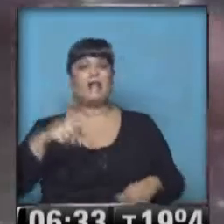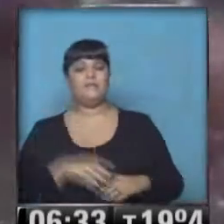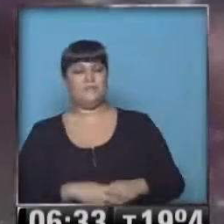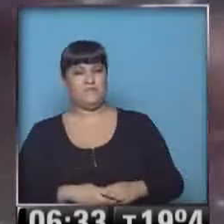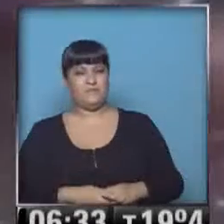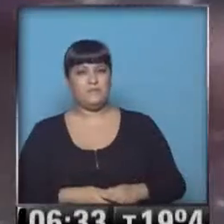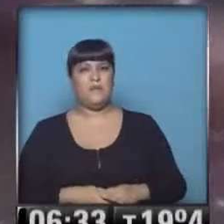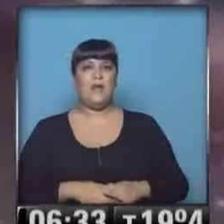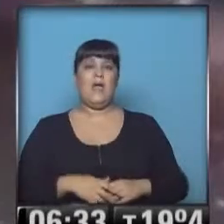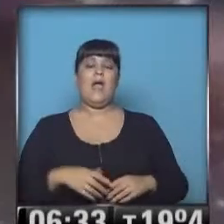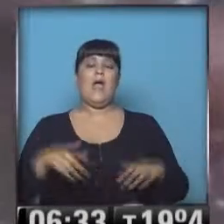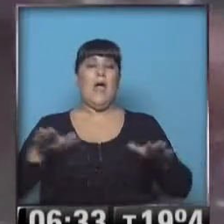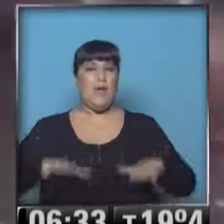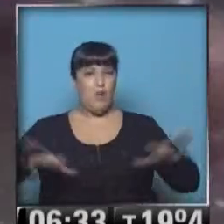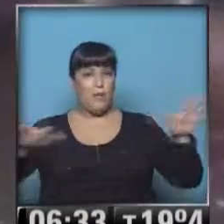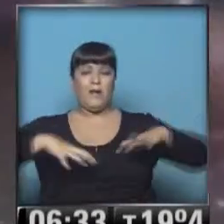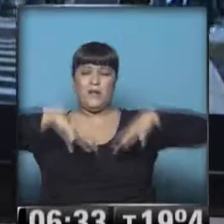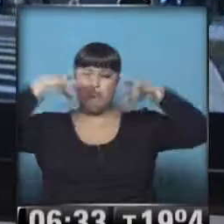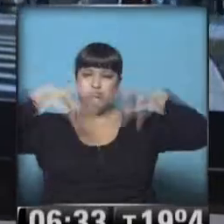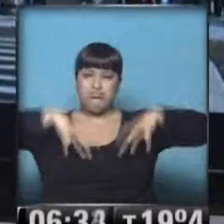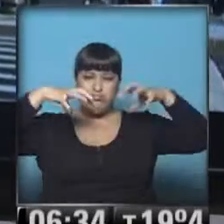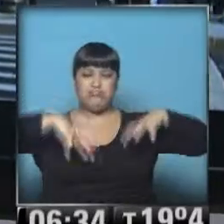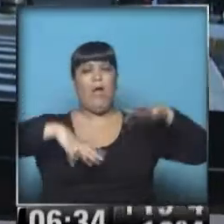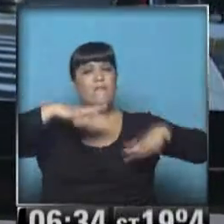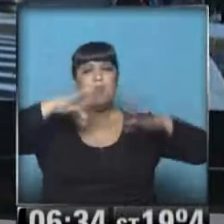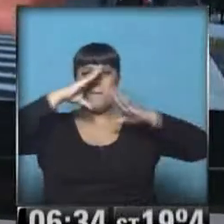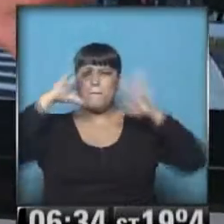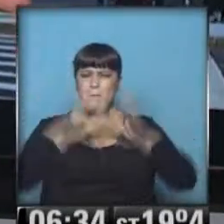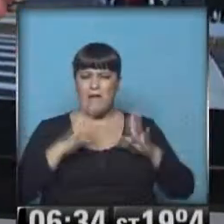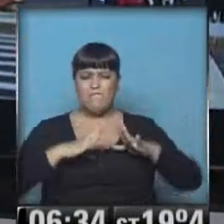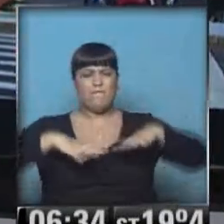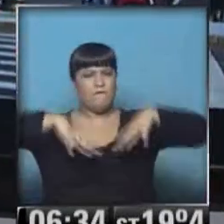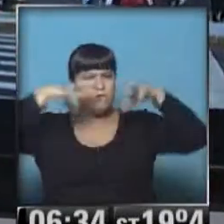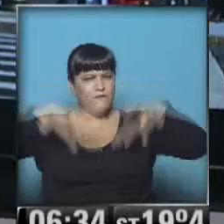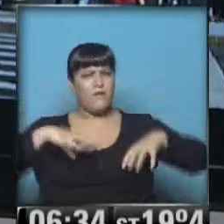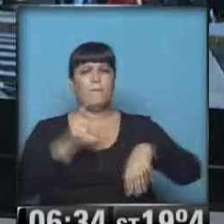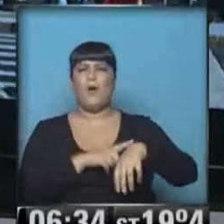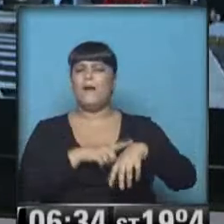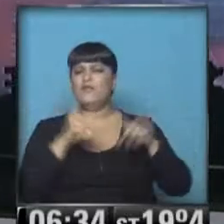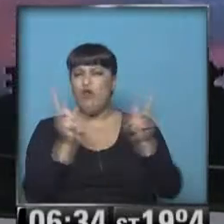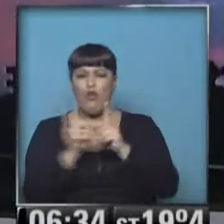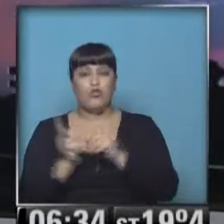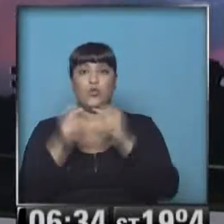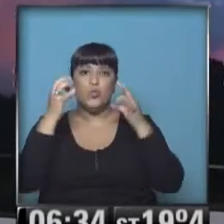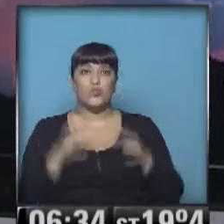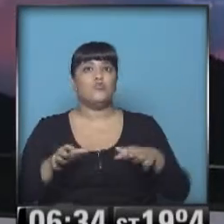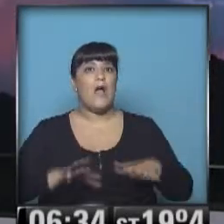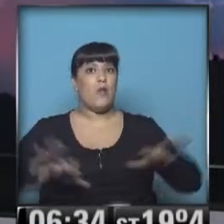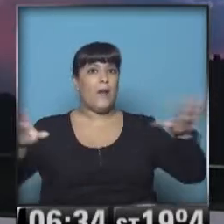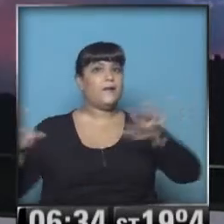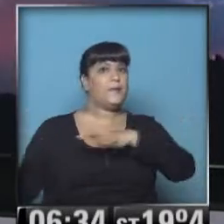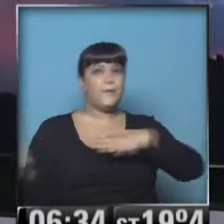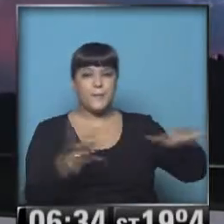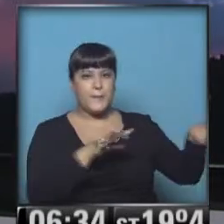Aeroparque, agua por momentos, fuerte, muy fuerte. Además, justamente en la zona de Aeroparque, el viento está por ahí,